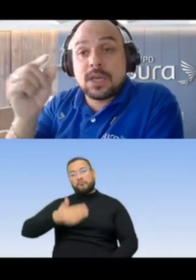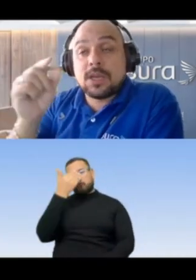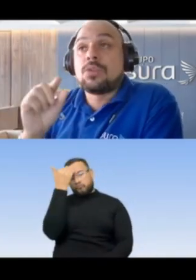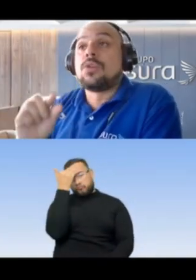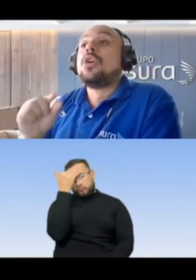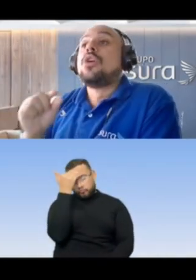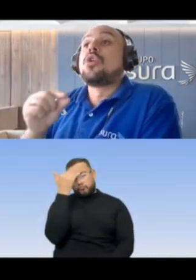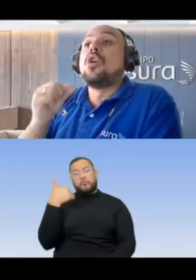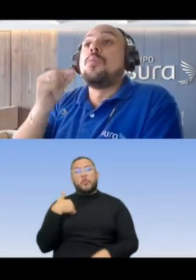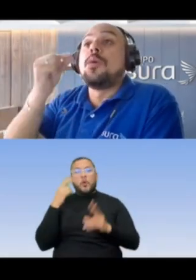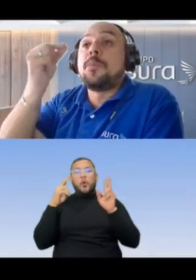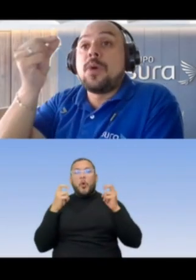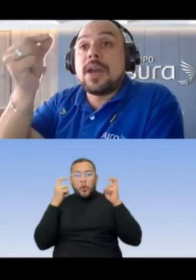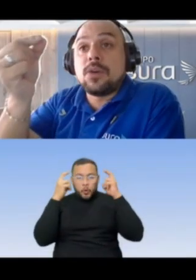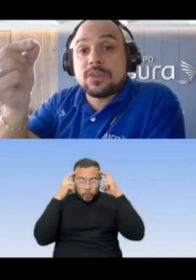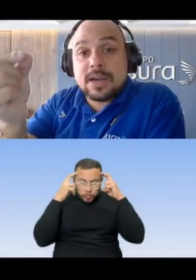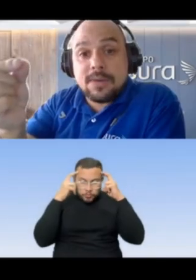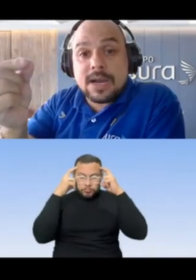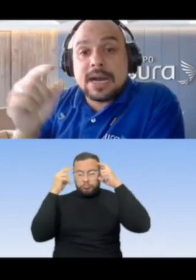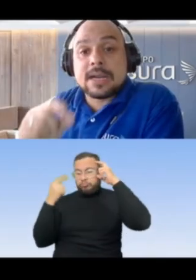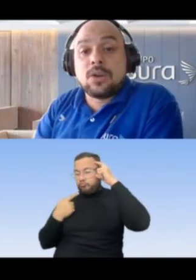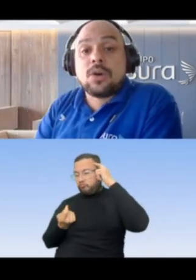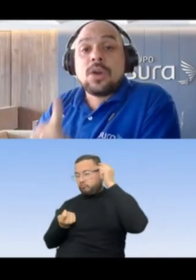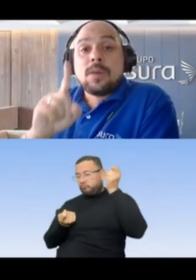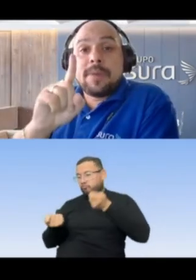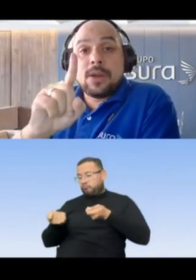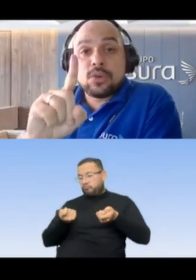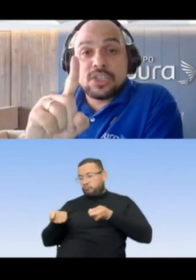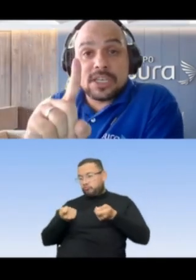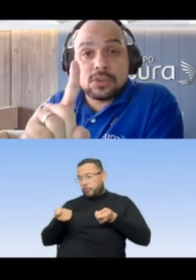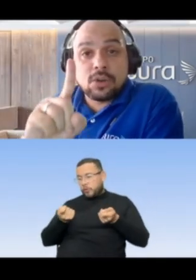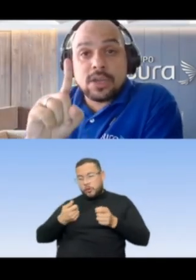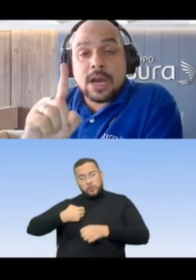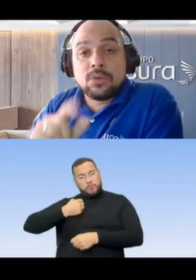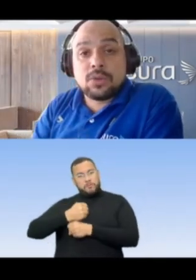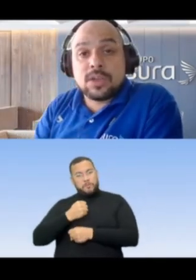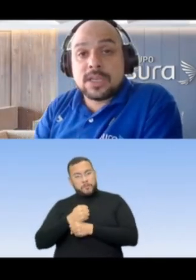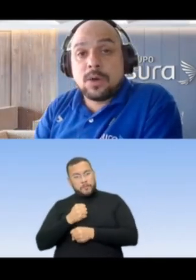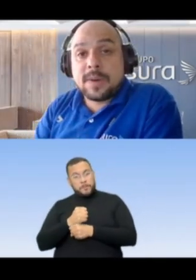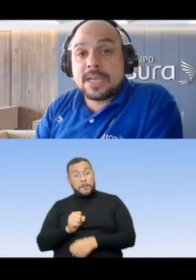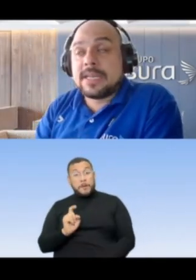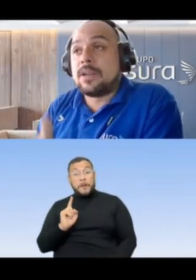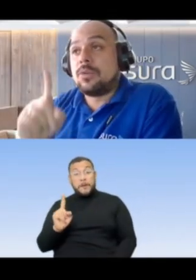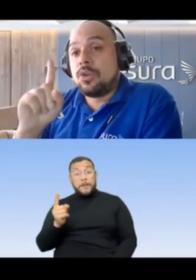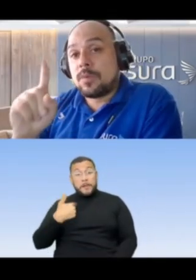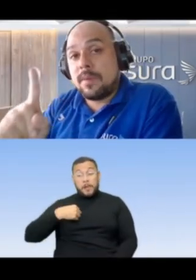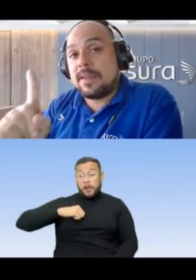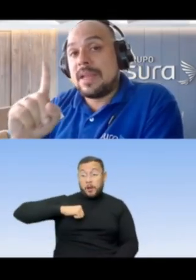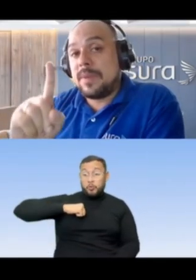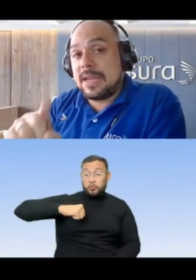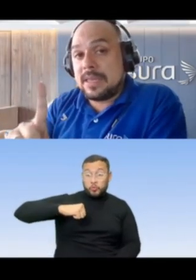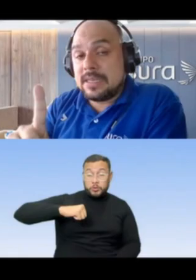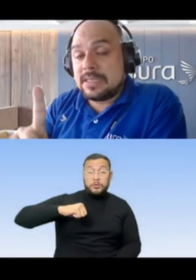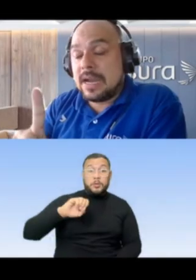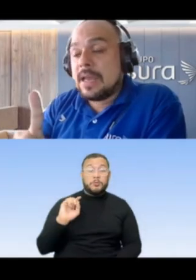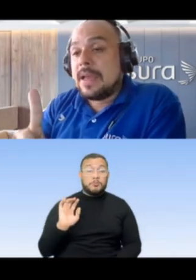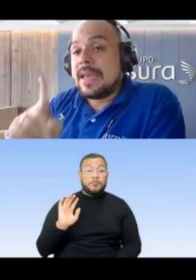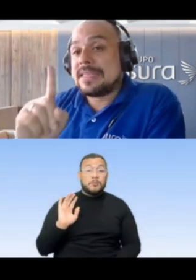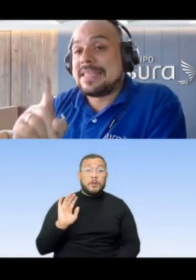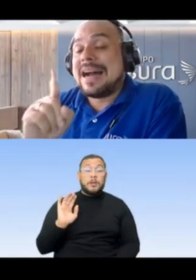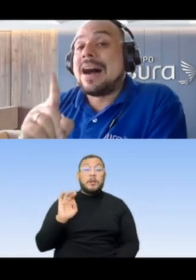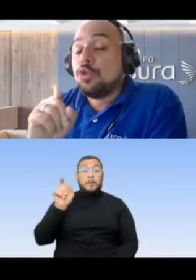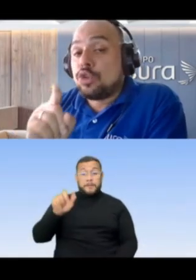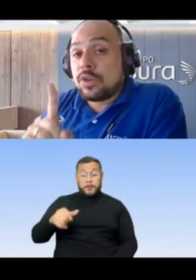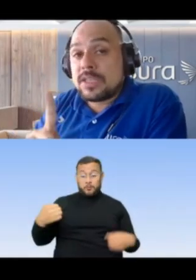mi conocimiento, cómo puedo trabajarlo, pero si estoy autorizado para hacerlo. Normalmente el